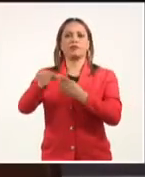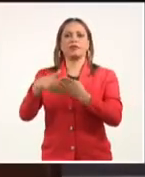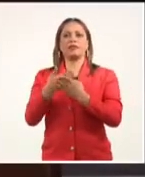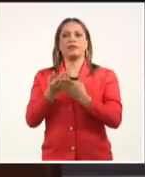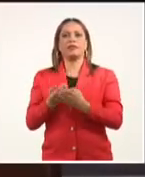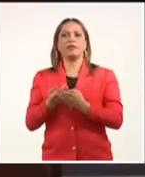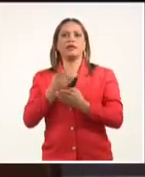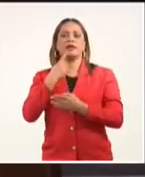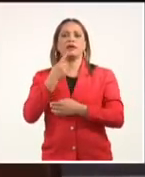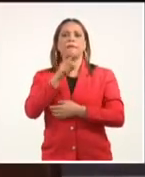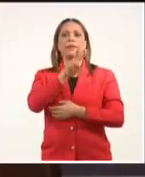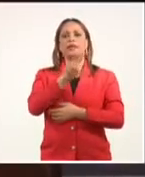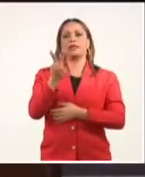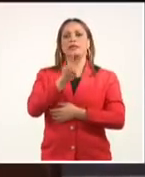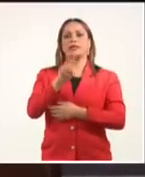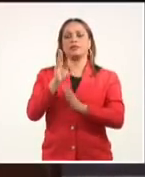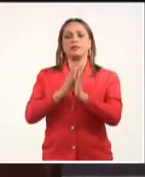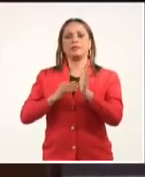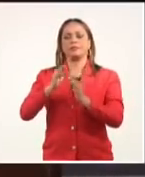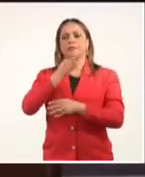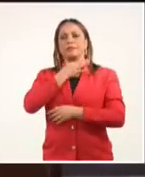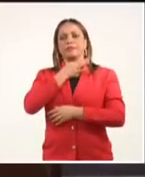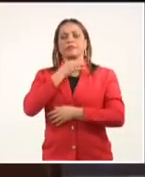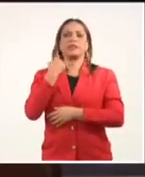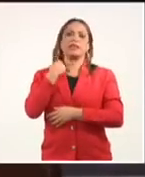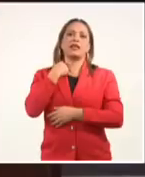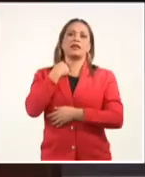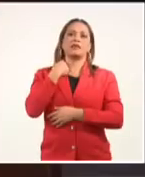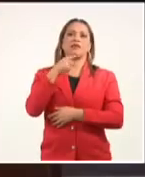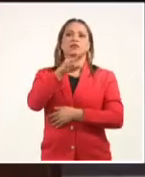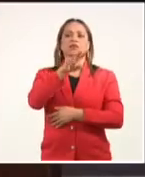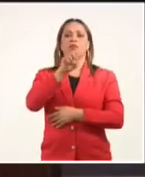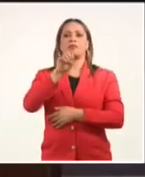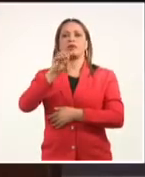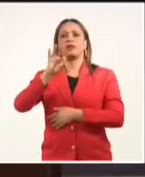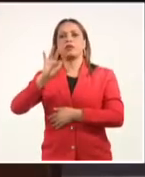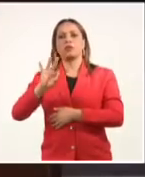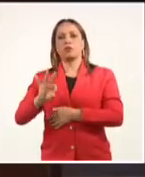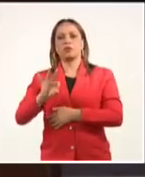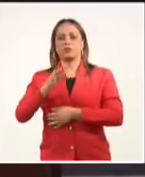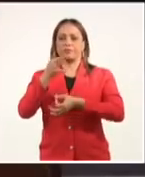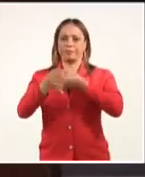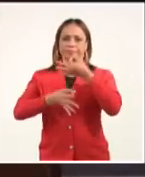del 22 de enero de 2008, cito: